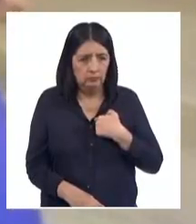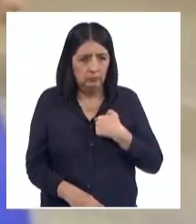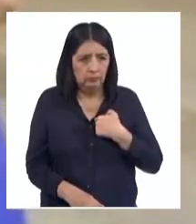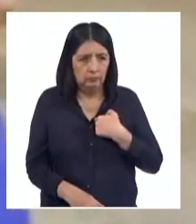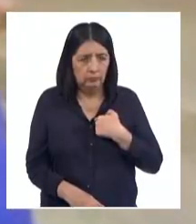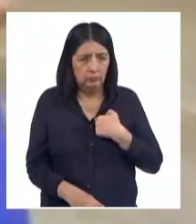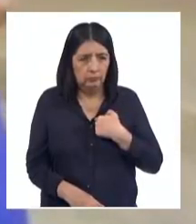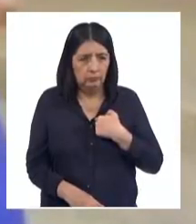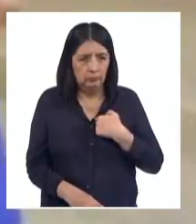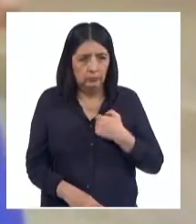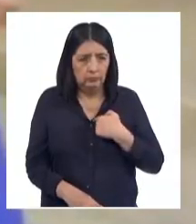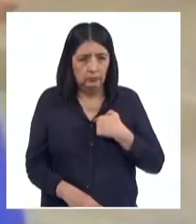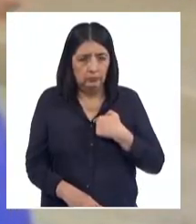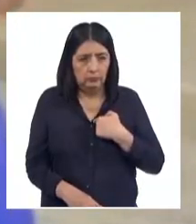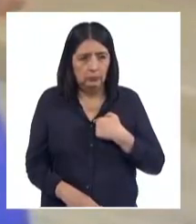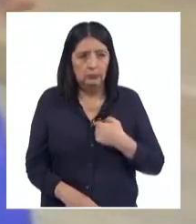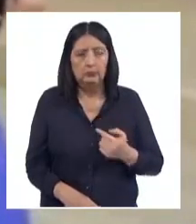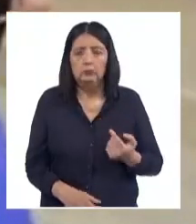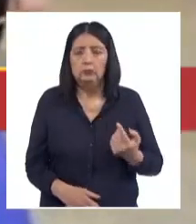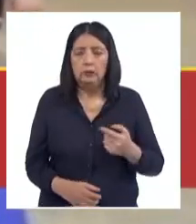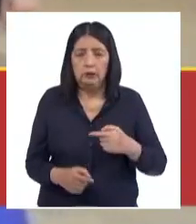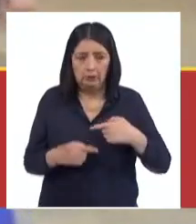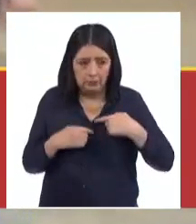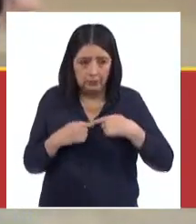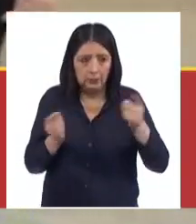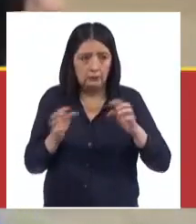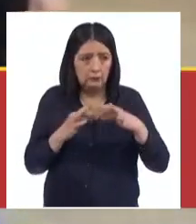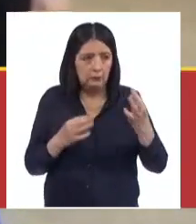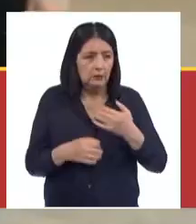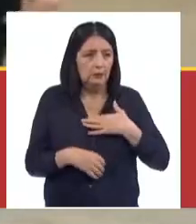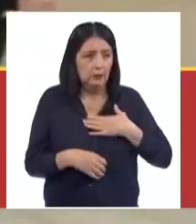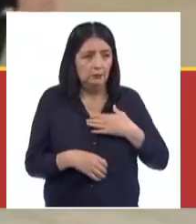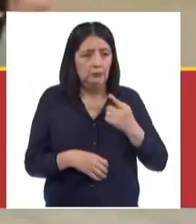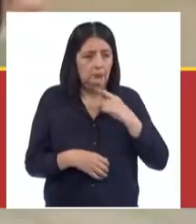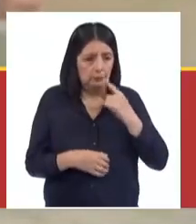no solamente voy a llevar el mensaje de la familia, de mis padres,